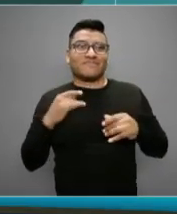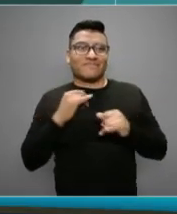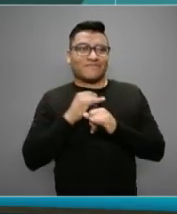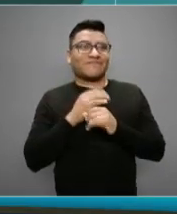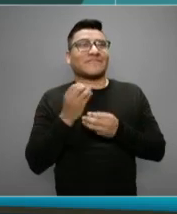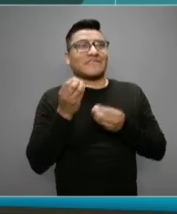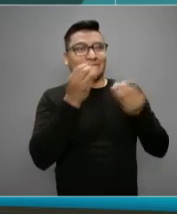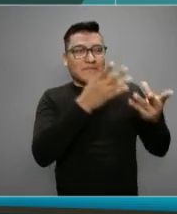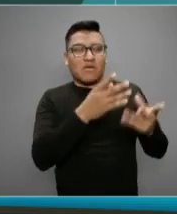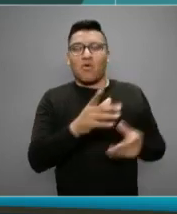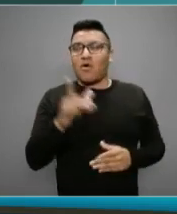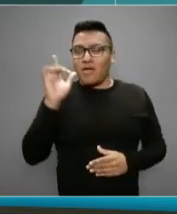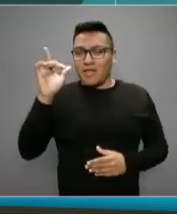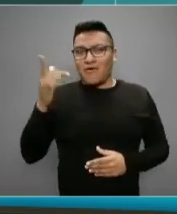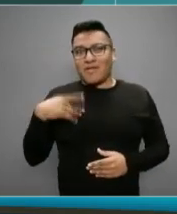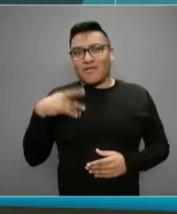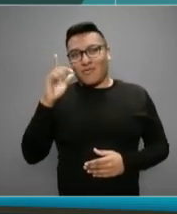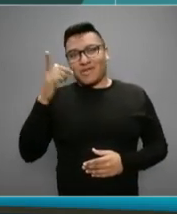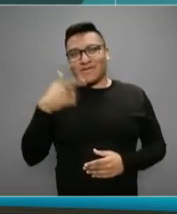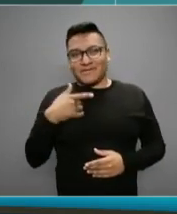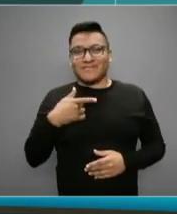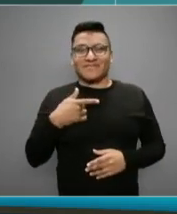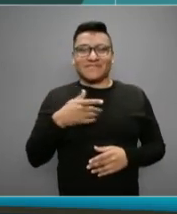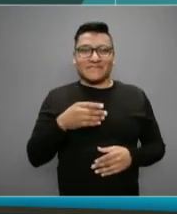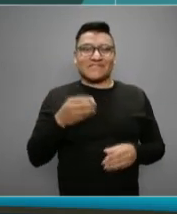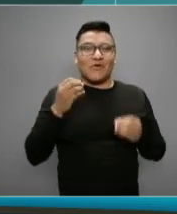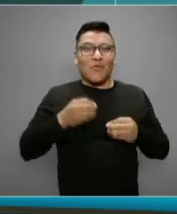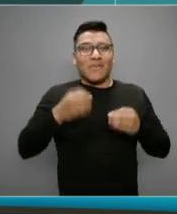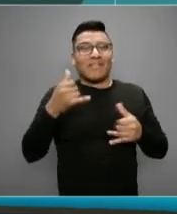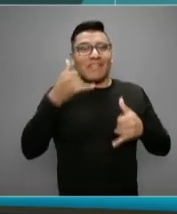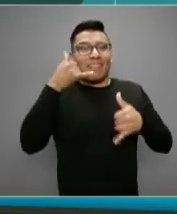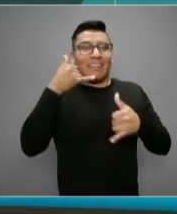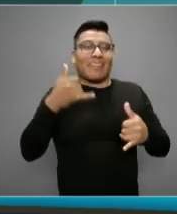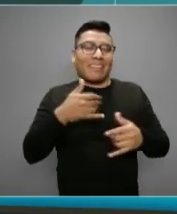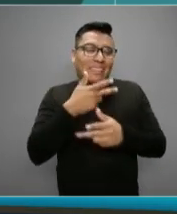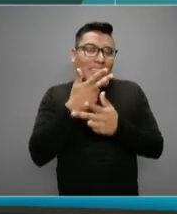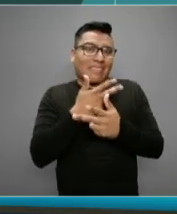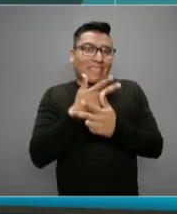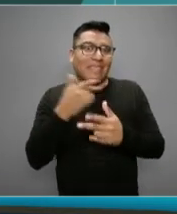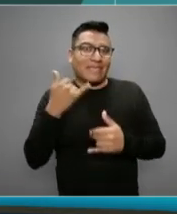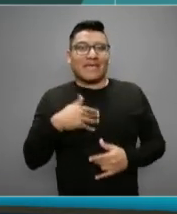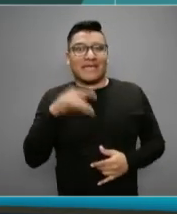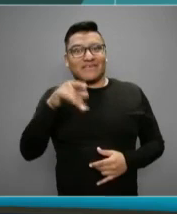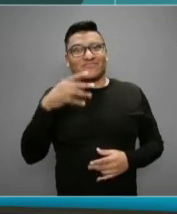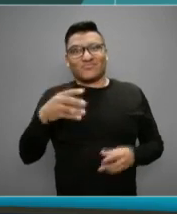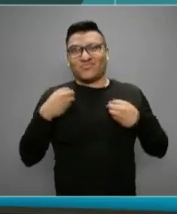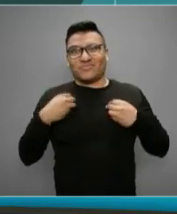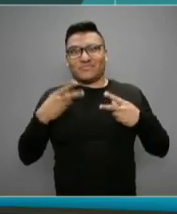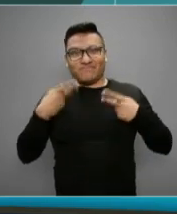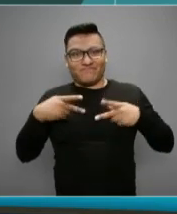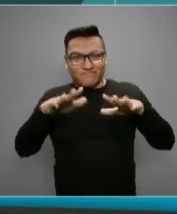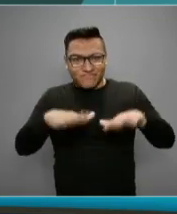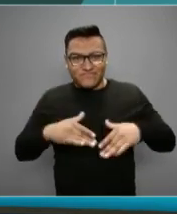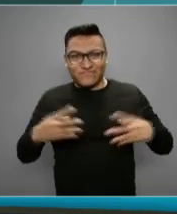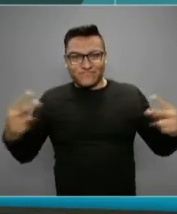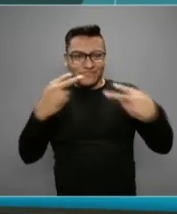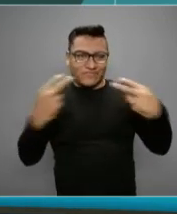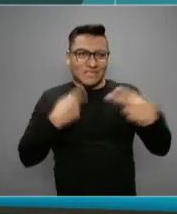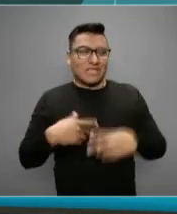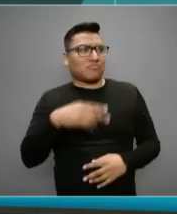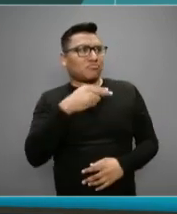clientes. Ojalá. Carlos, y que les copen las líneas. Con la inmensa audiencia que tenemos en la octava. Pues nosotros